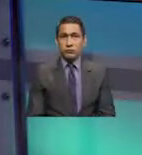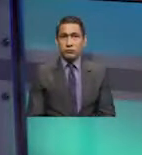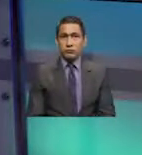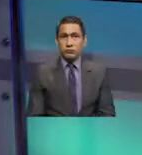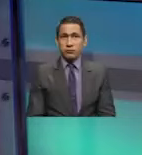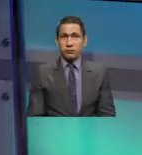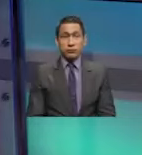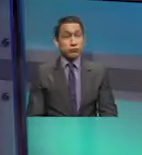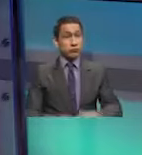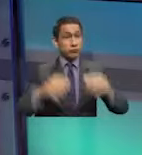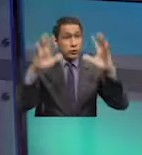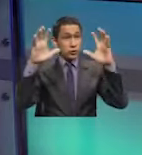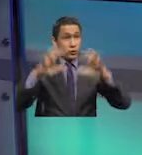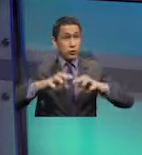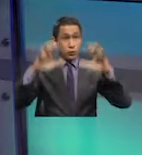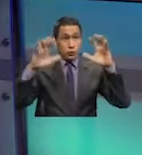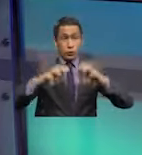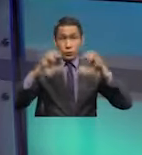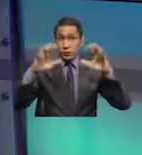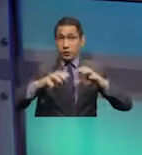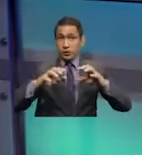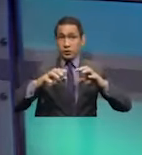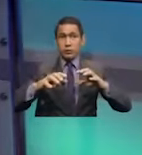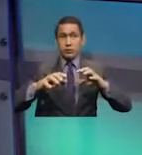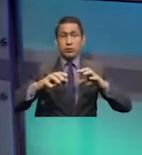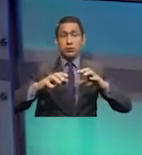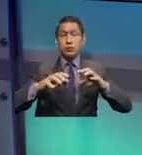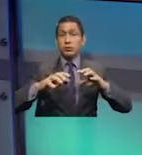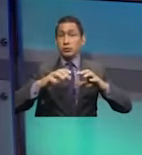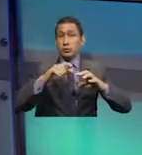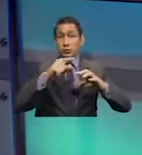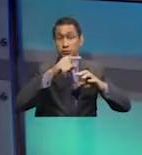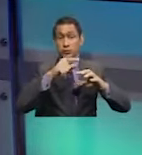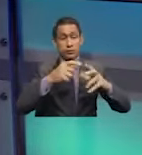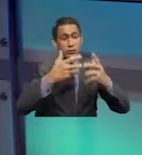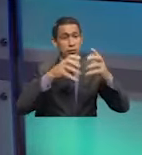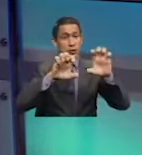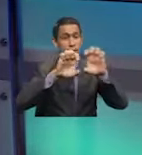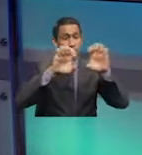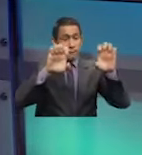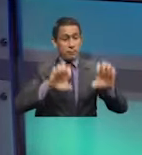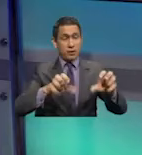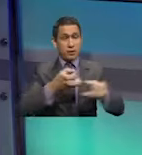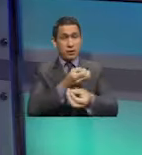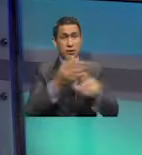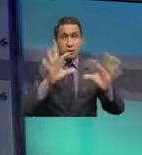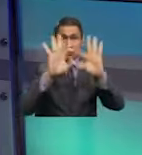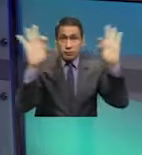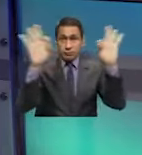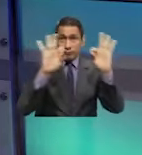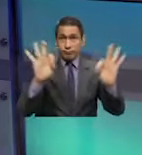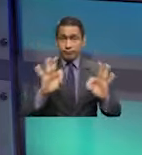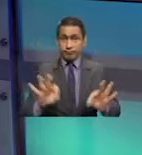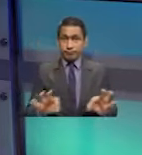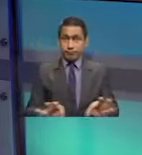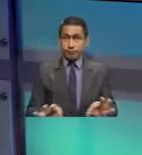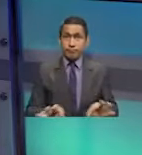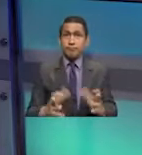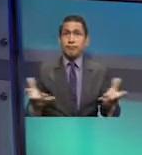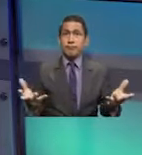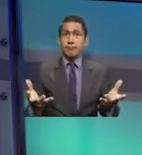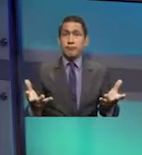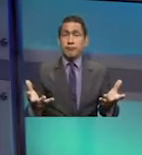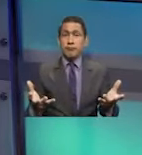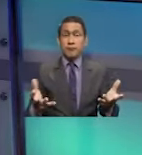Las lluvias permitieron que las hidroeléctricas del país operen al 90% de su capacidad. Entre